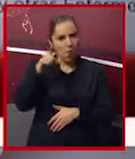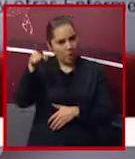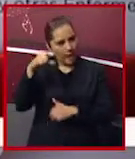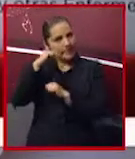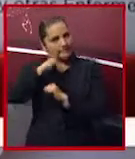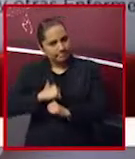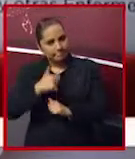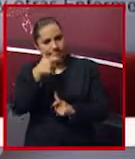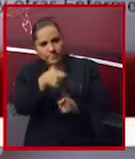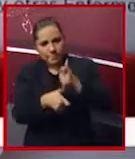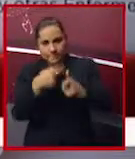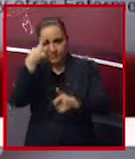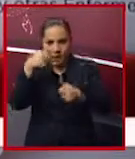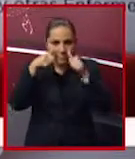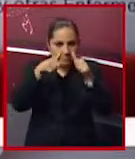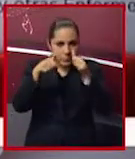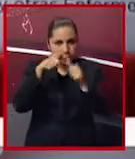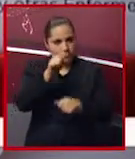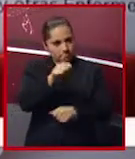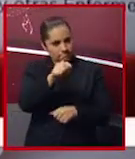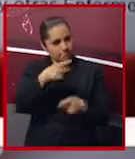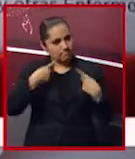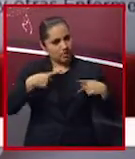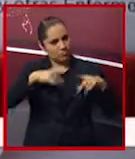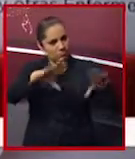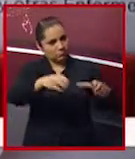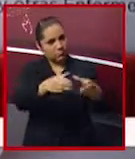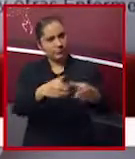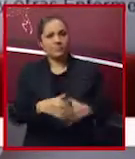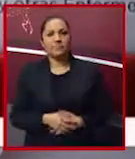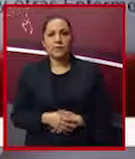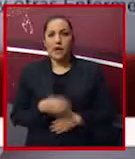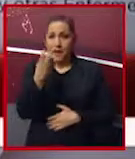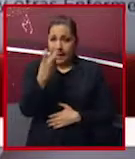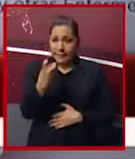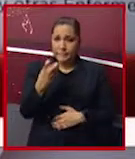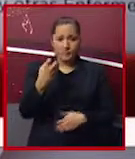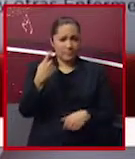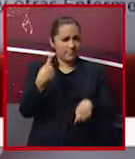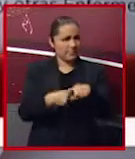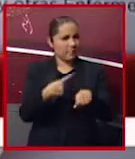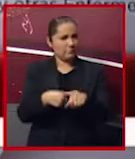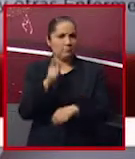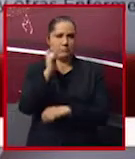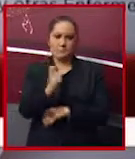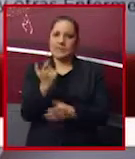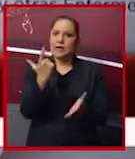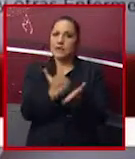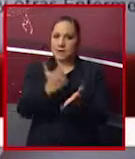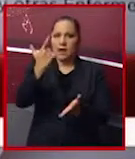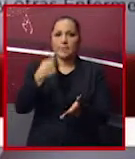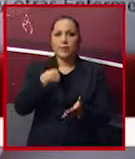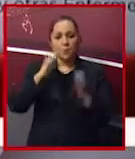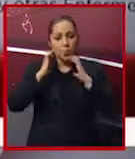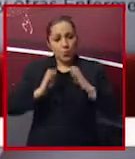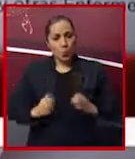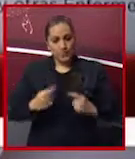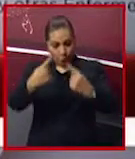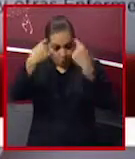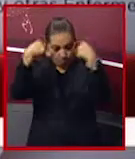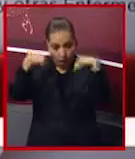Conozco que se trata de una enfermedad grave, que ocurre cuando el sistema inmunitario ataca parte del sistema nervioso por